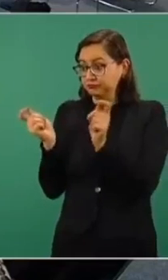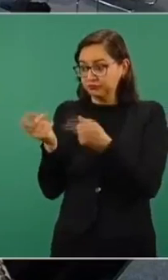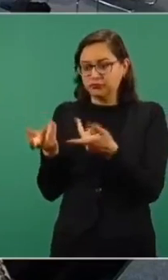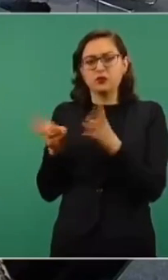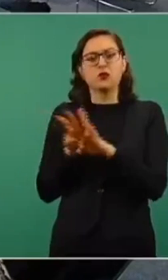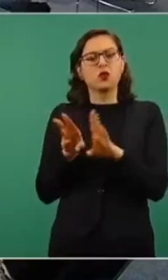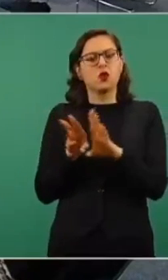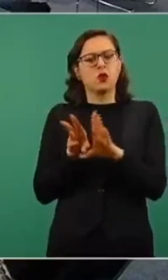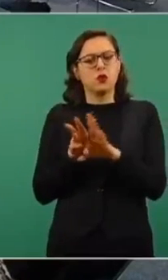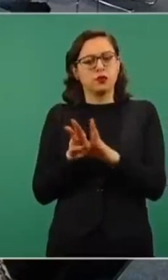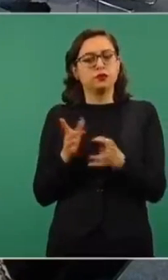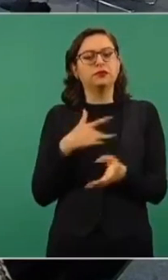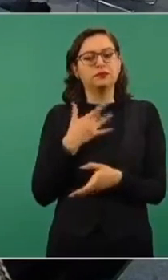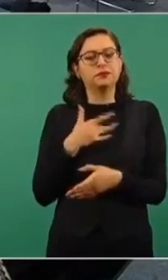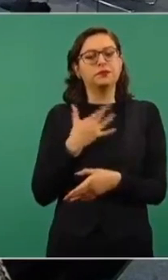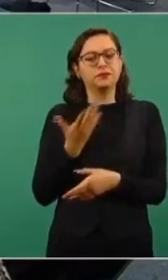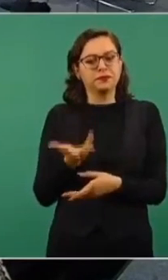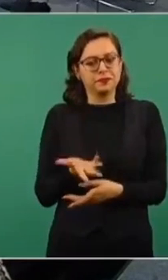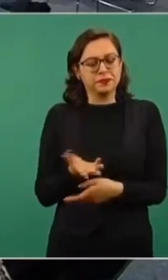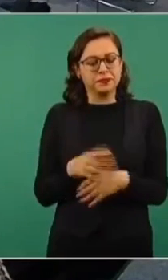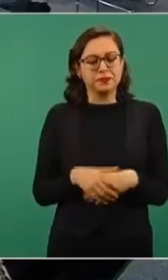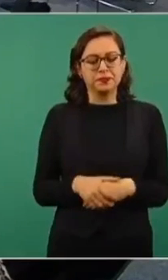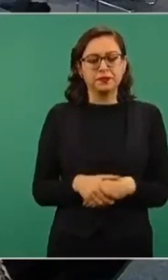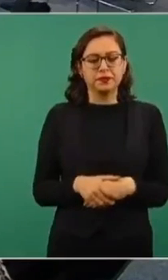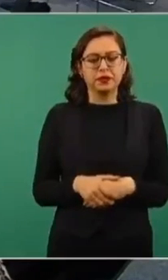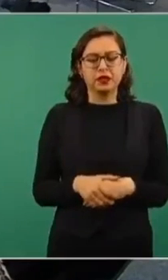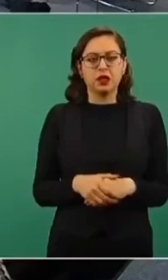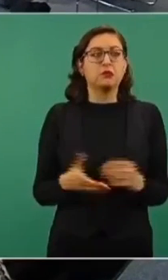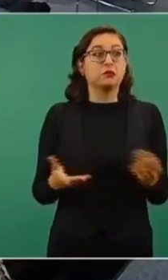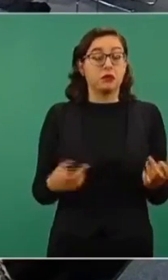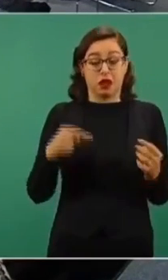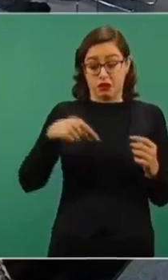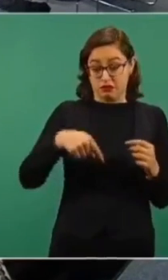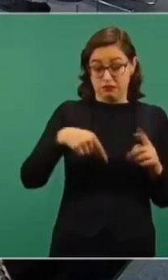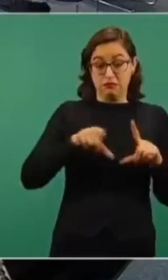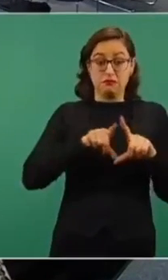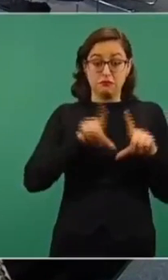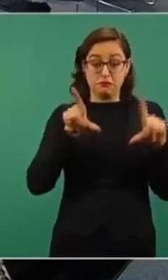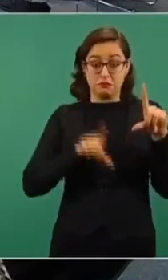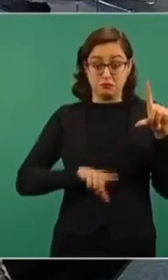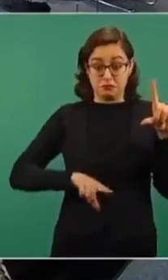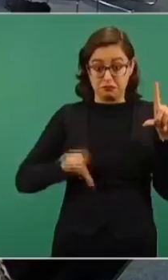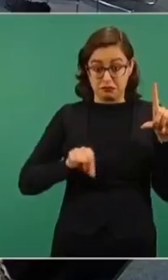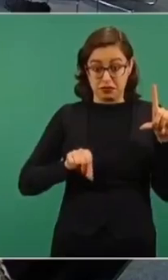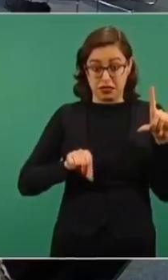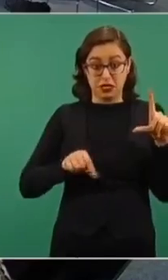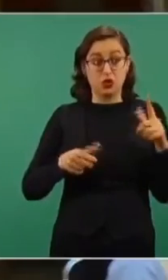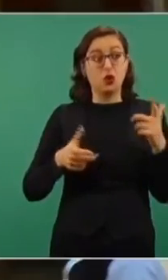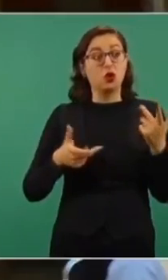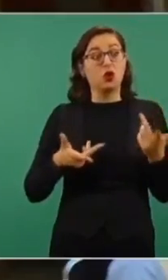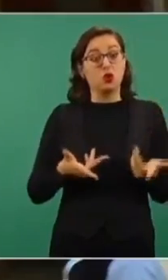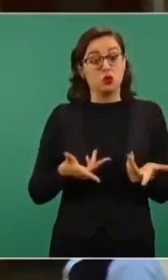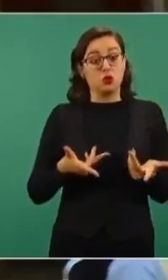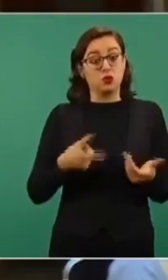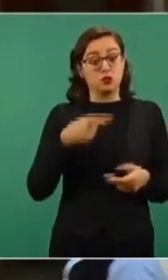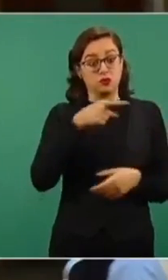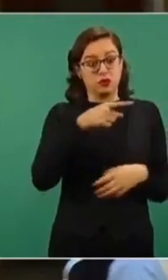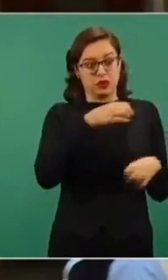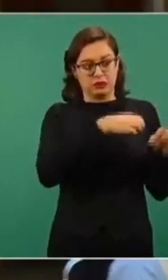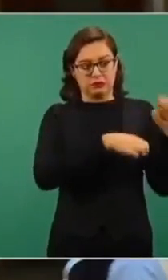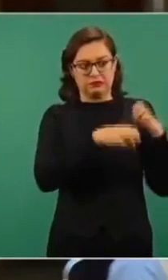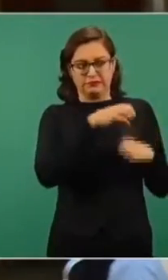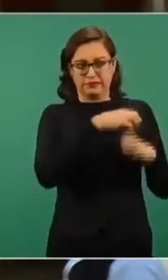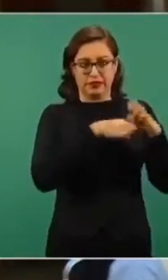una dimensión, y particularmente para los mexicanos y particularmente para las empresas que se oponen a